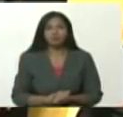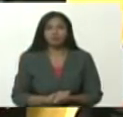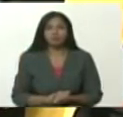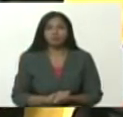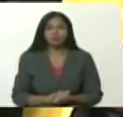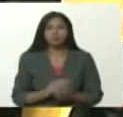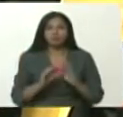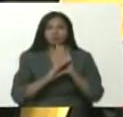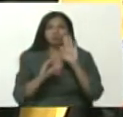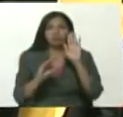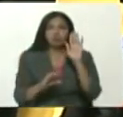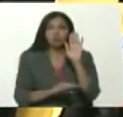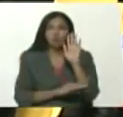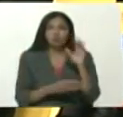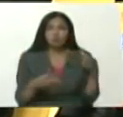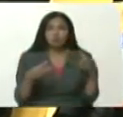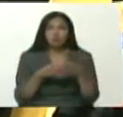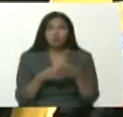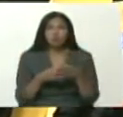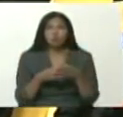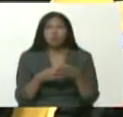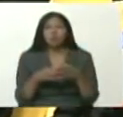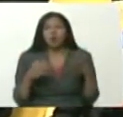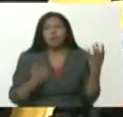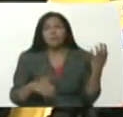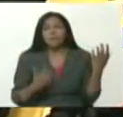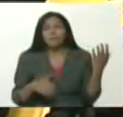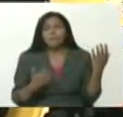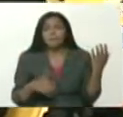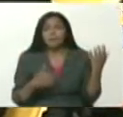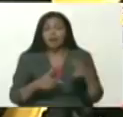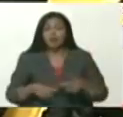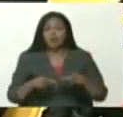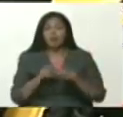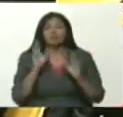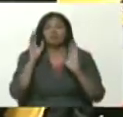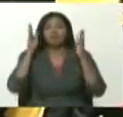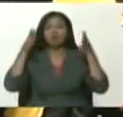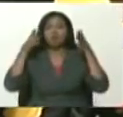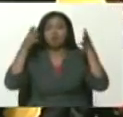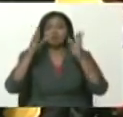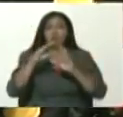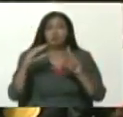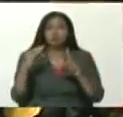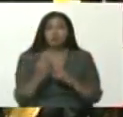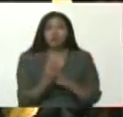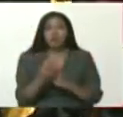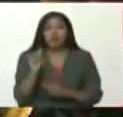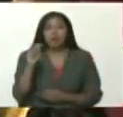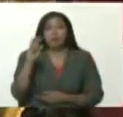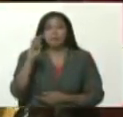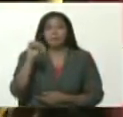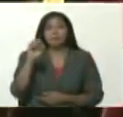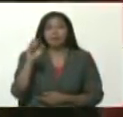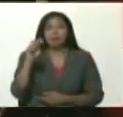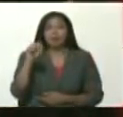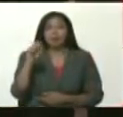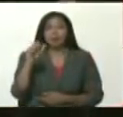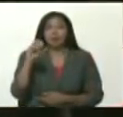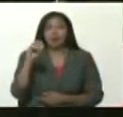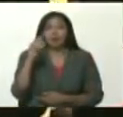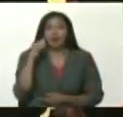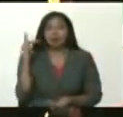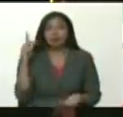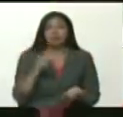concurso Ensamble de Guitarras Armónicas del Centro de Formación Cultural Amanau. Aquí